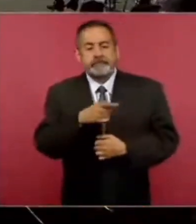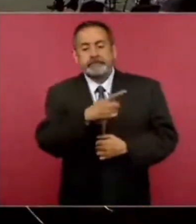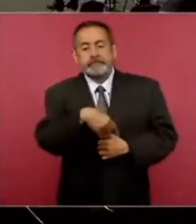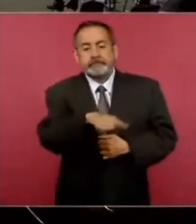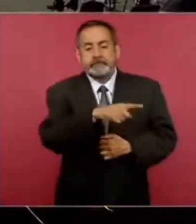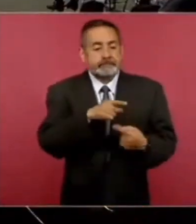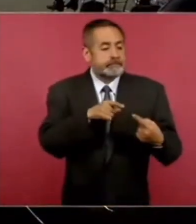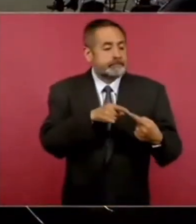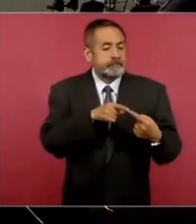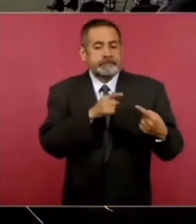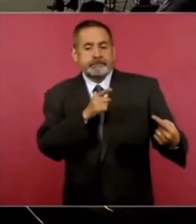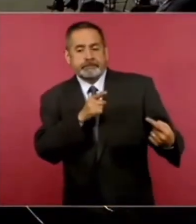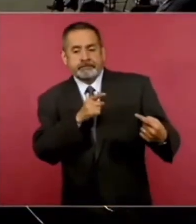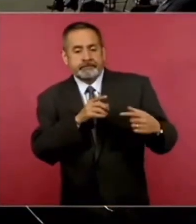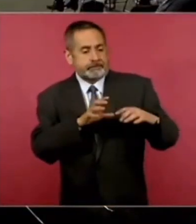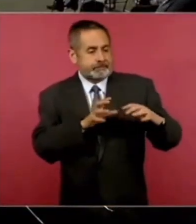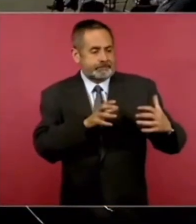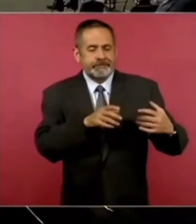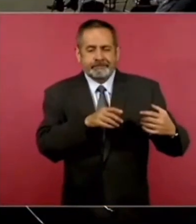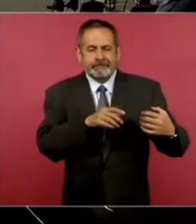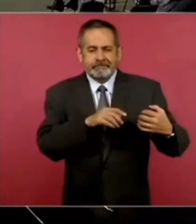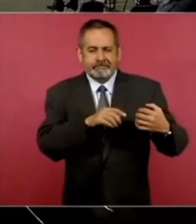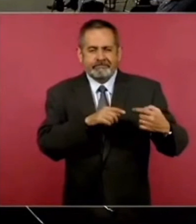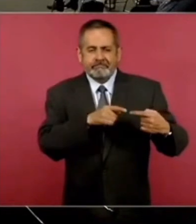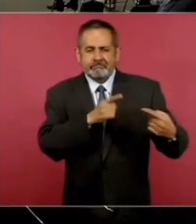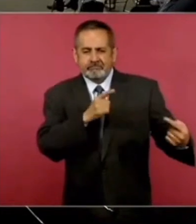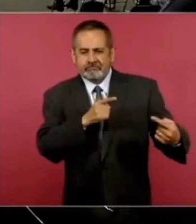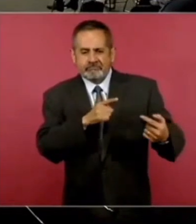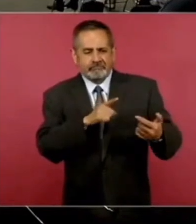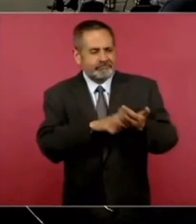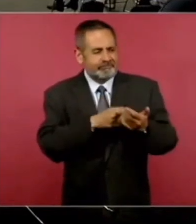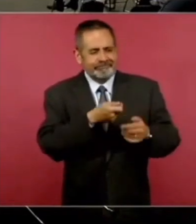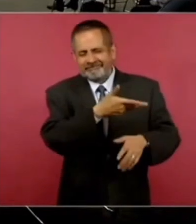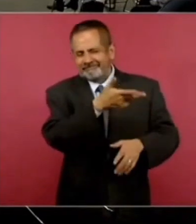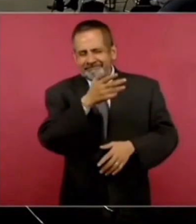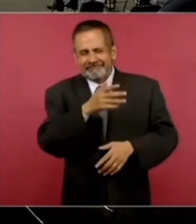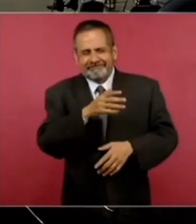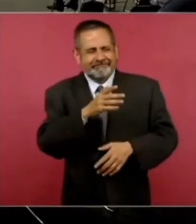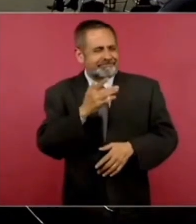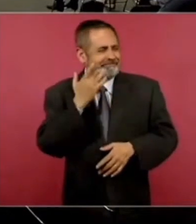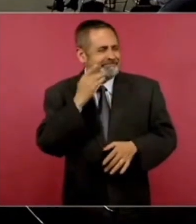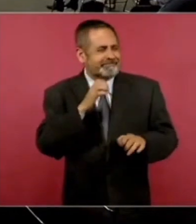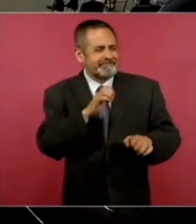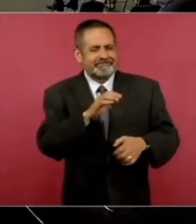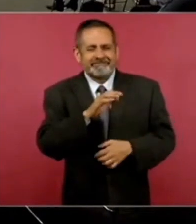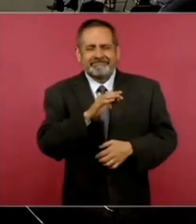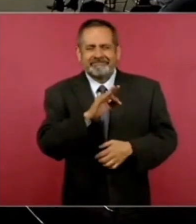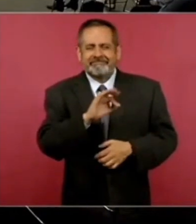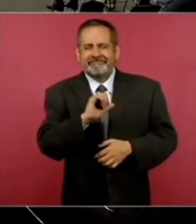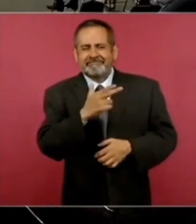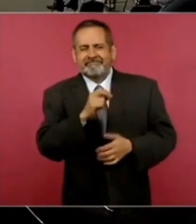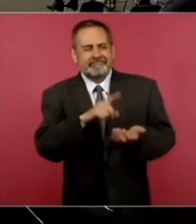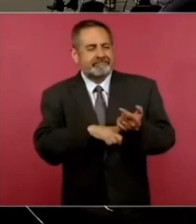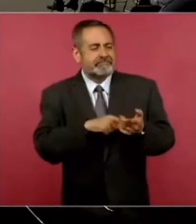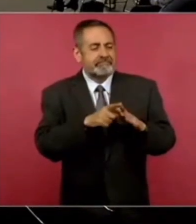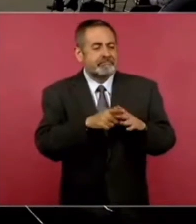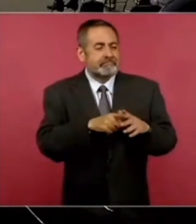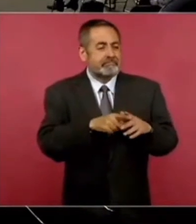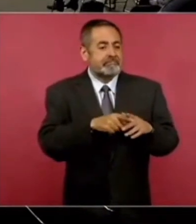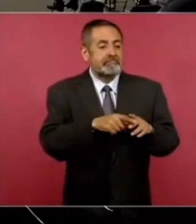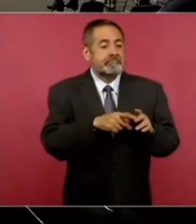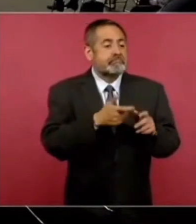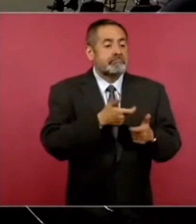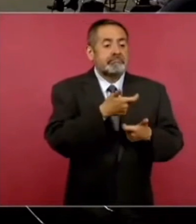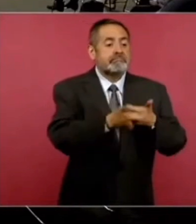nuestros adversarios, los conservadores, fachos, con su prensa vendida o